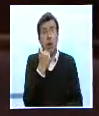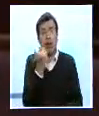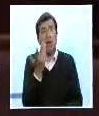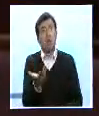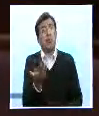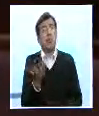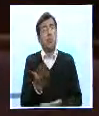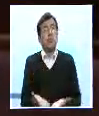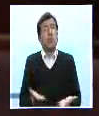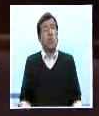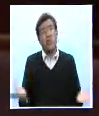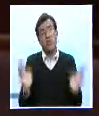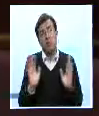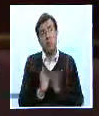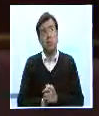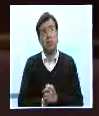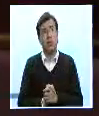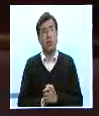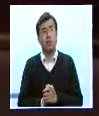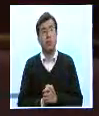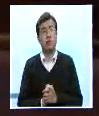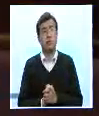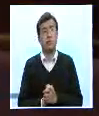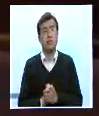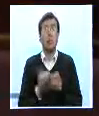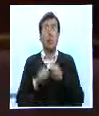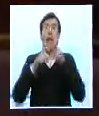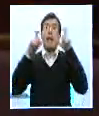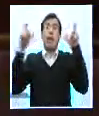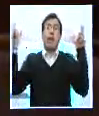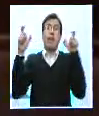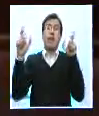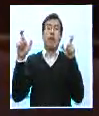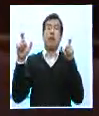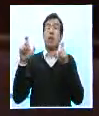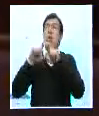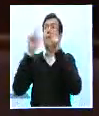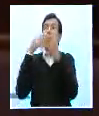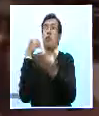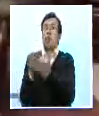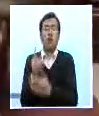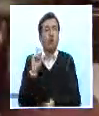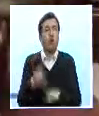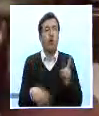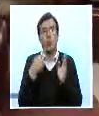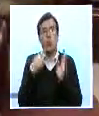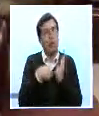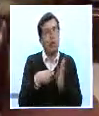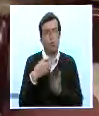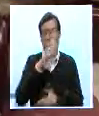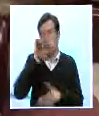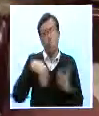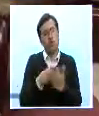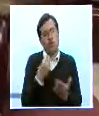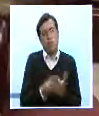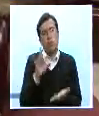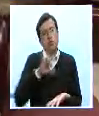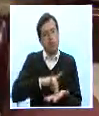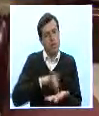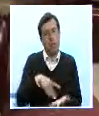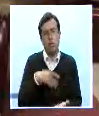diferentes recursos que pagándole a las grandes empresas no lo hubiéramos poder todos hemos comprado ese tipo de cid y si todos hemos